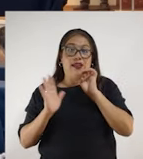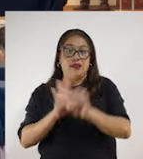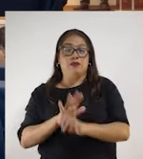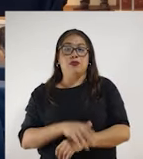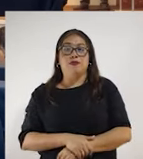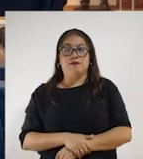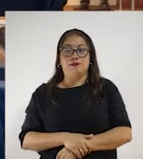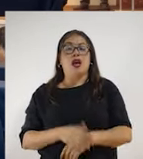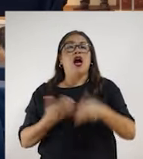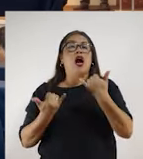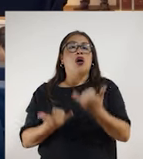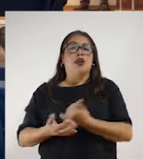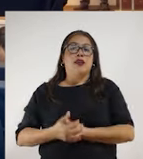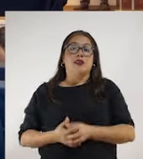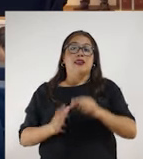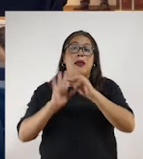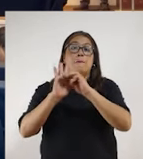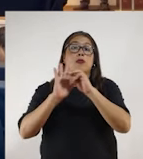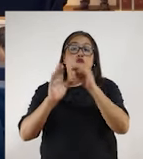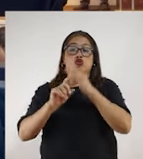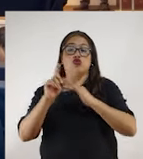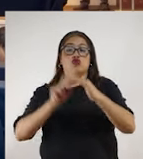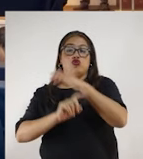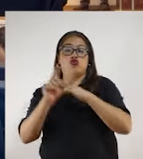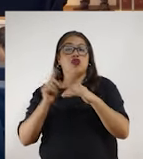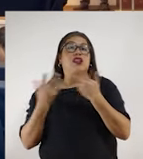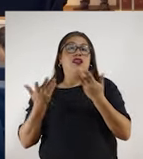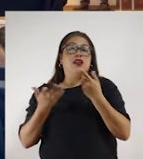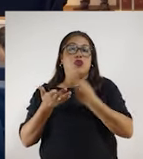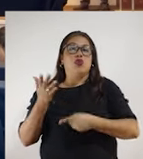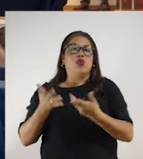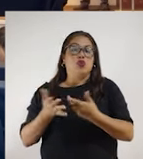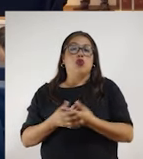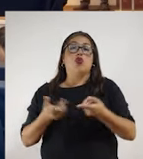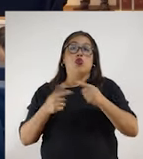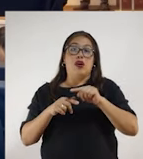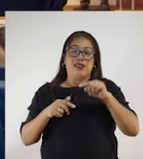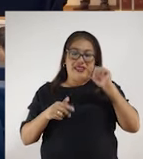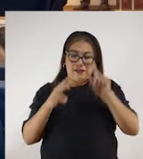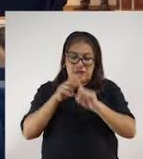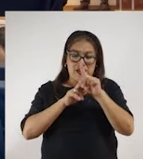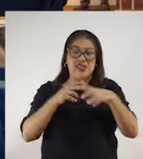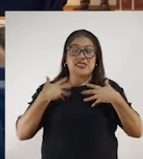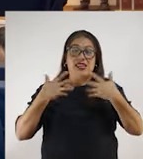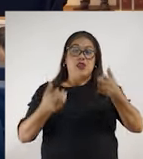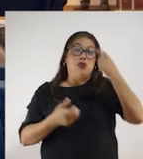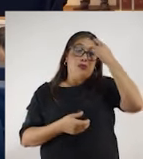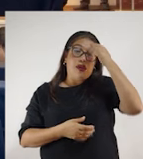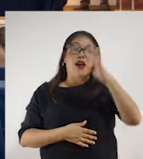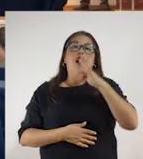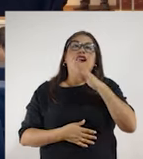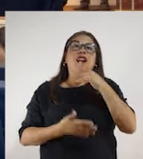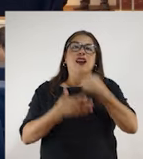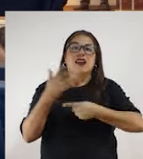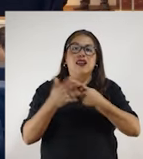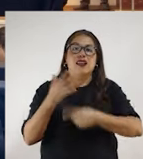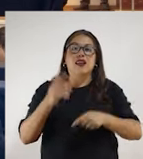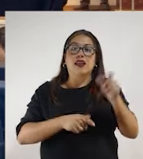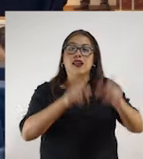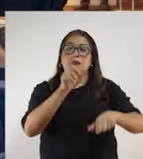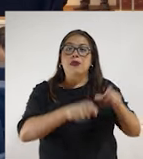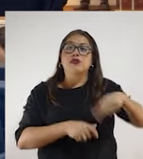ejemplos. Entonces, el modelo social, cuando hablamos de salud mental, hablamos de